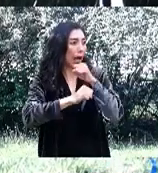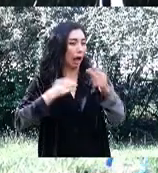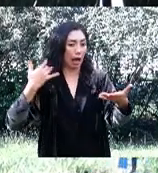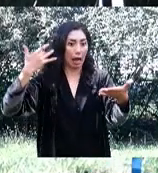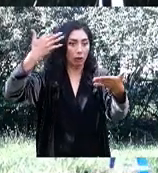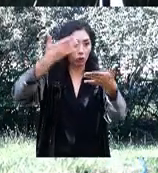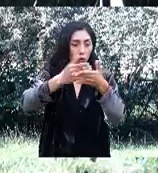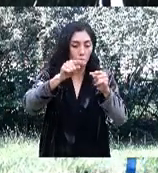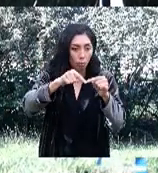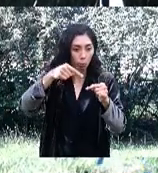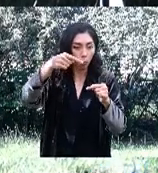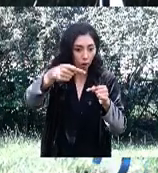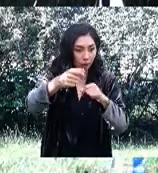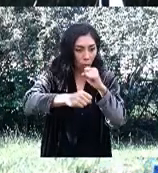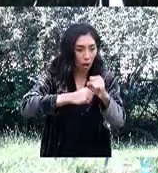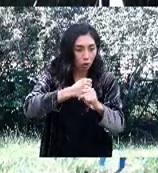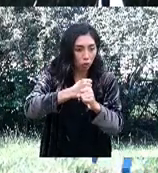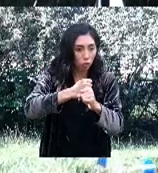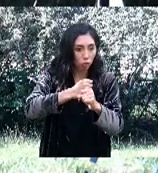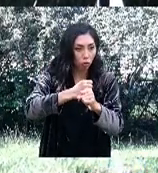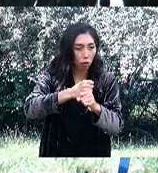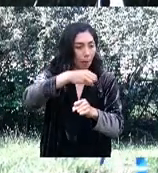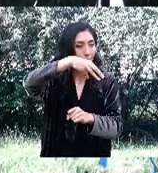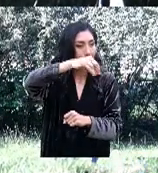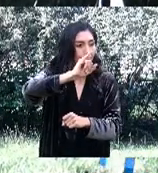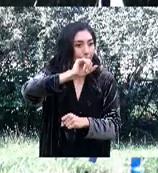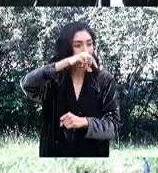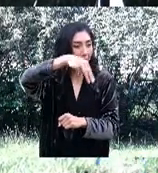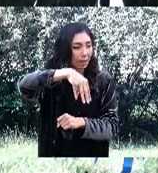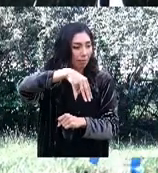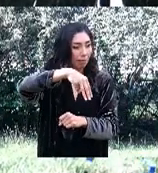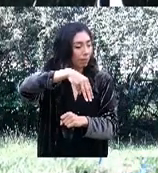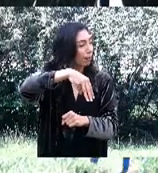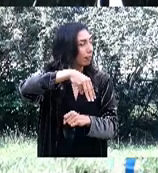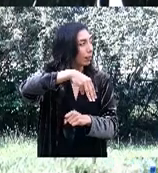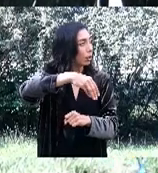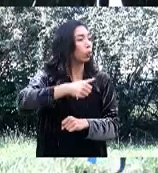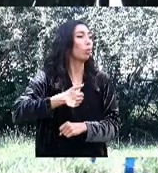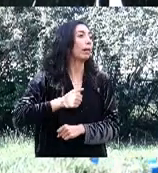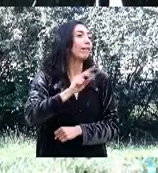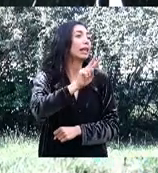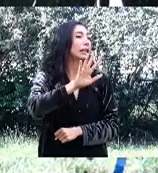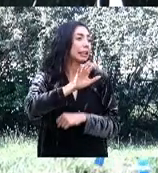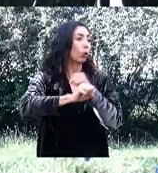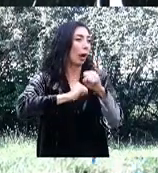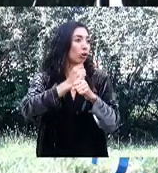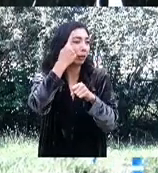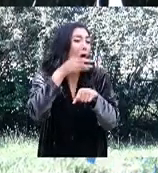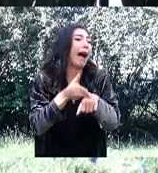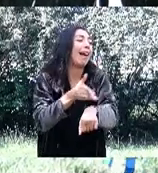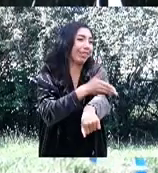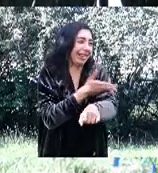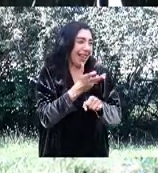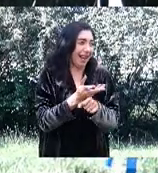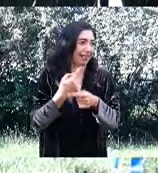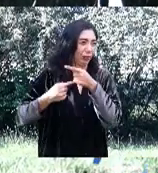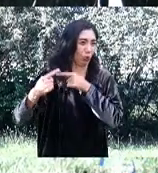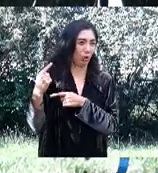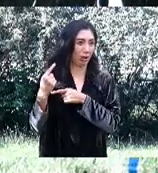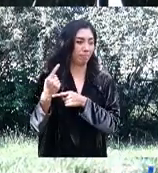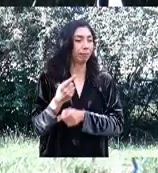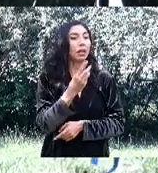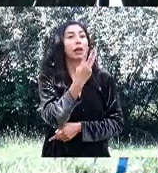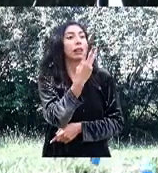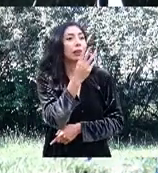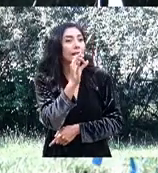vaya a cumplir e el mim desde que se abrió el público vaya a cumplir 25 y 30 años es una edad